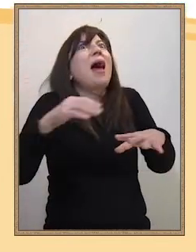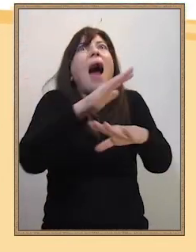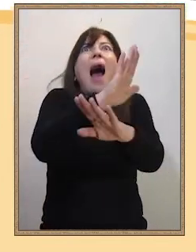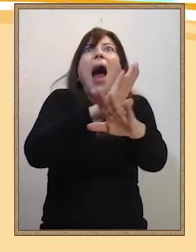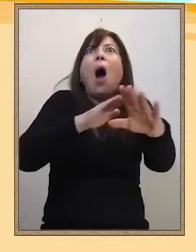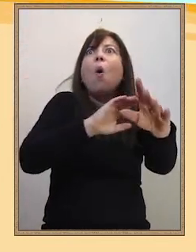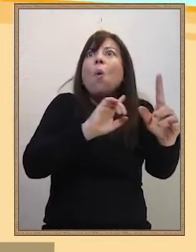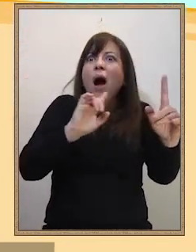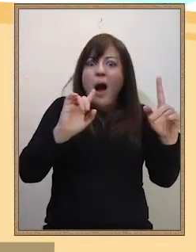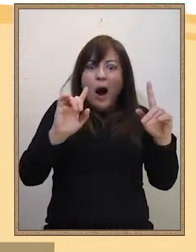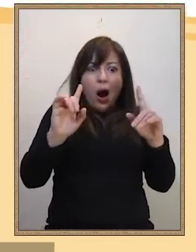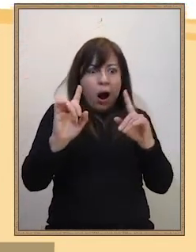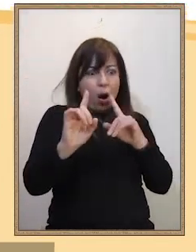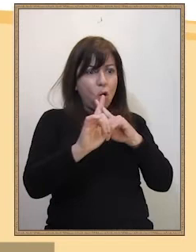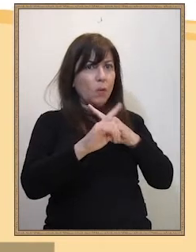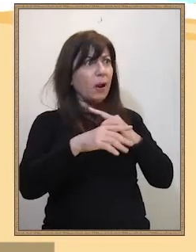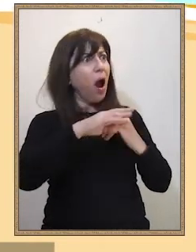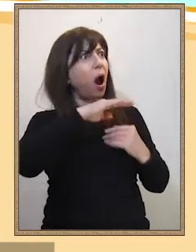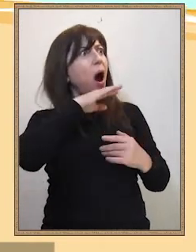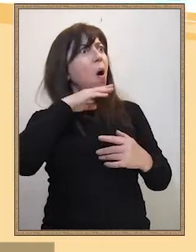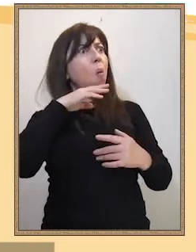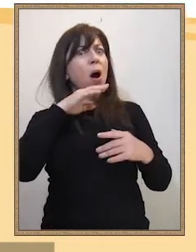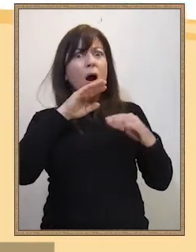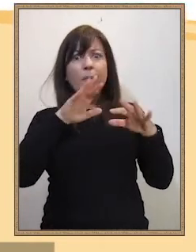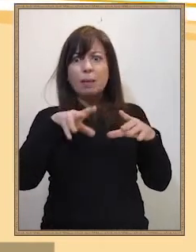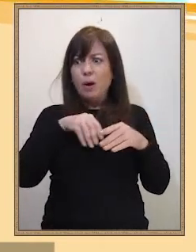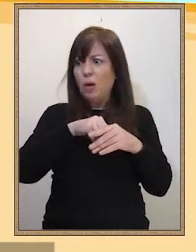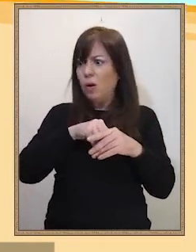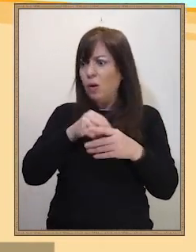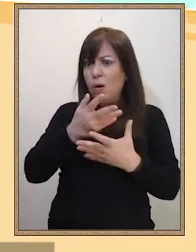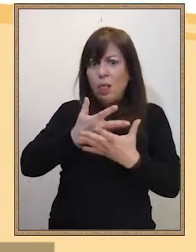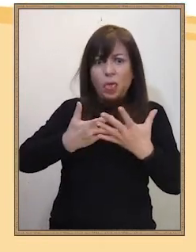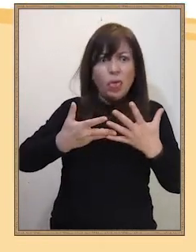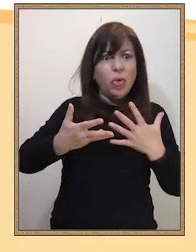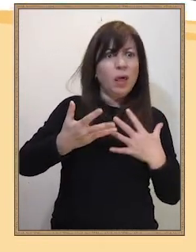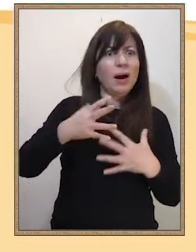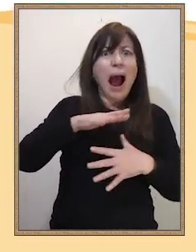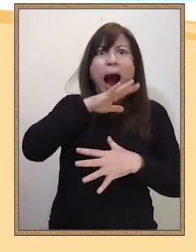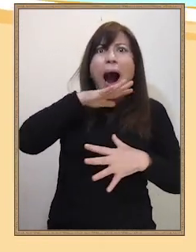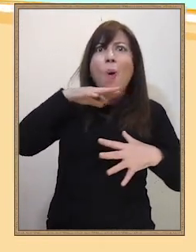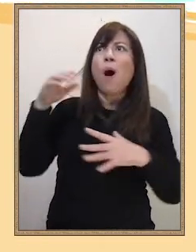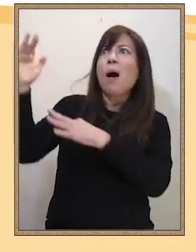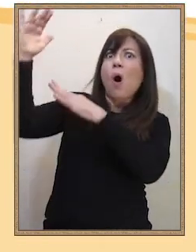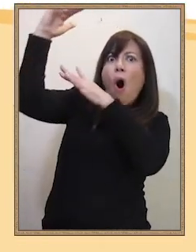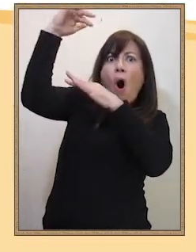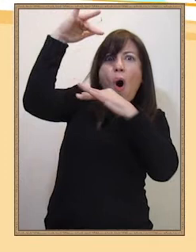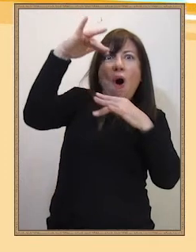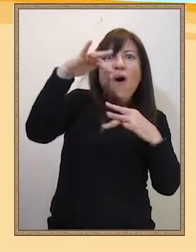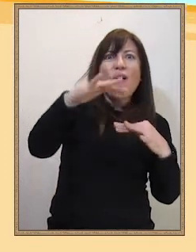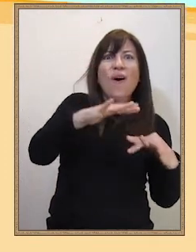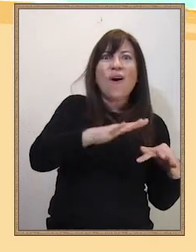agua que me voy convirtiendo en agua y fluyo como el agua. Fluyo y fluyo como las olas también